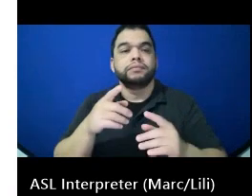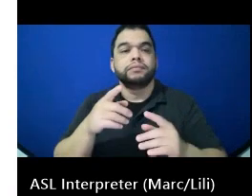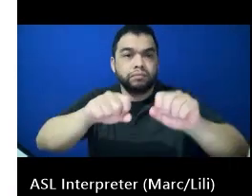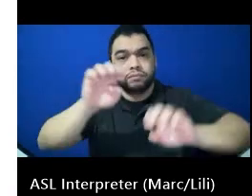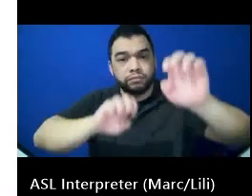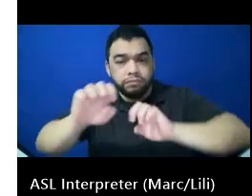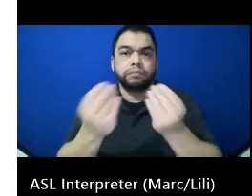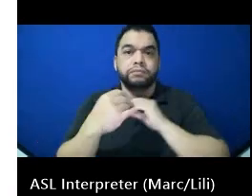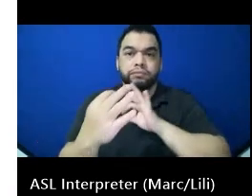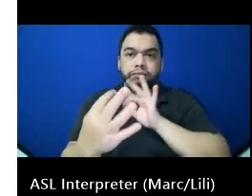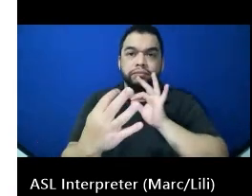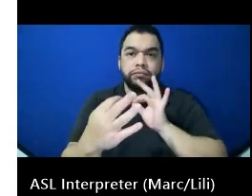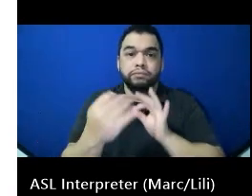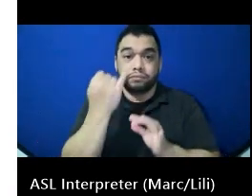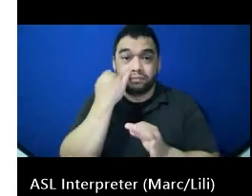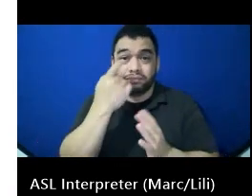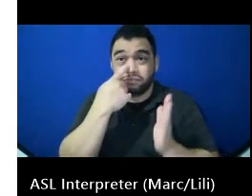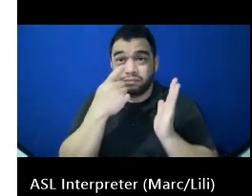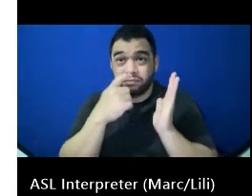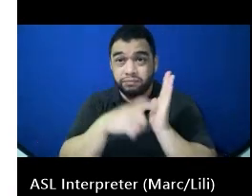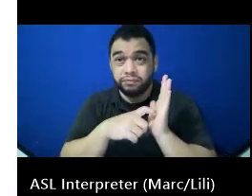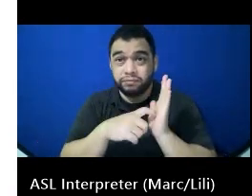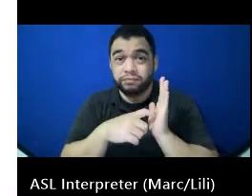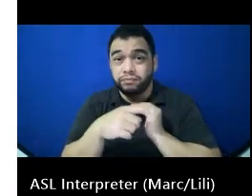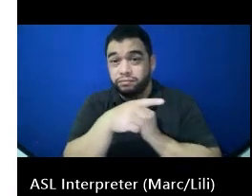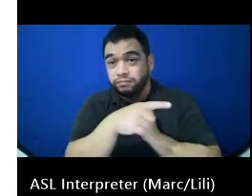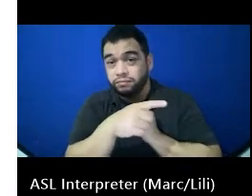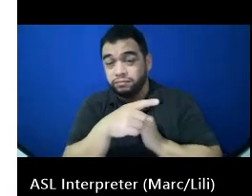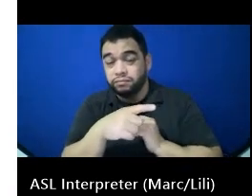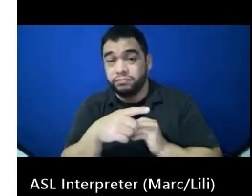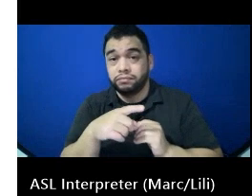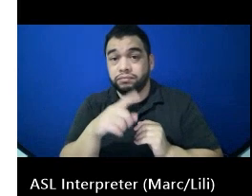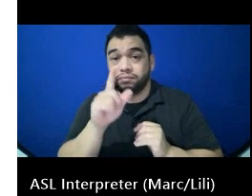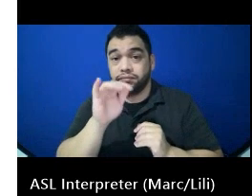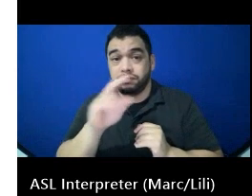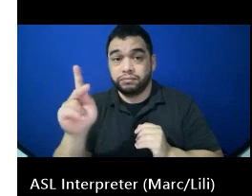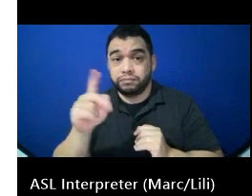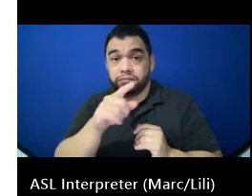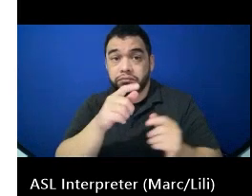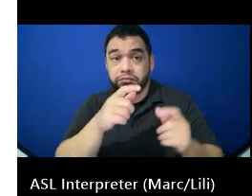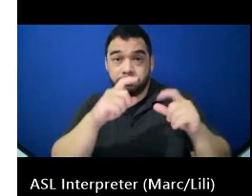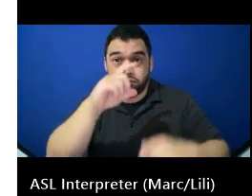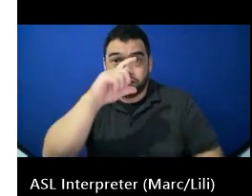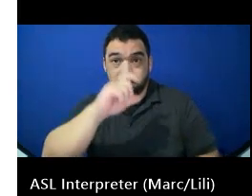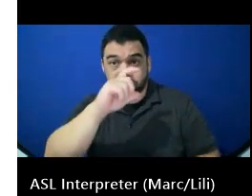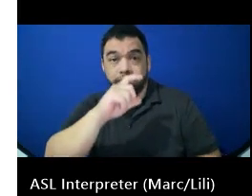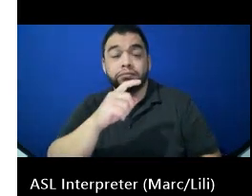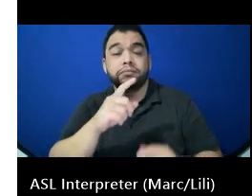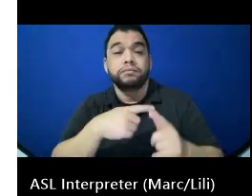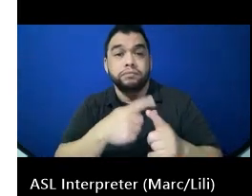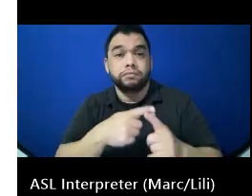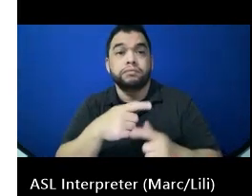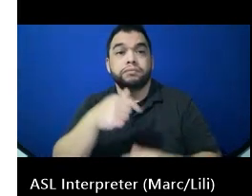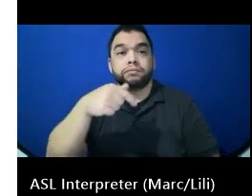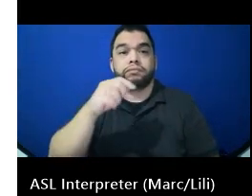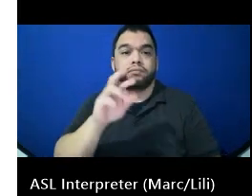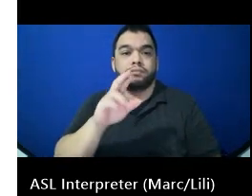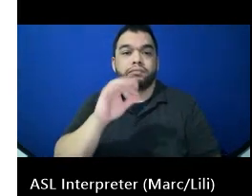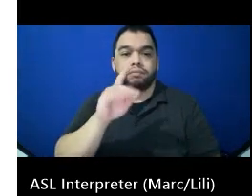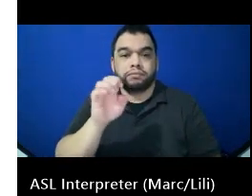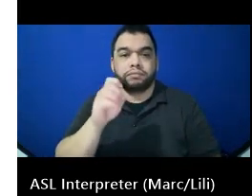briefly the talk. So please enter the link, and you can use a QR